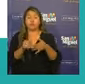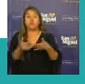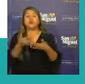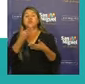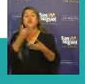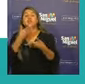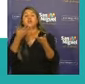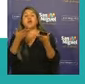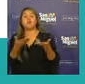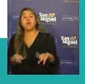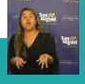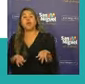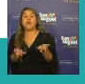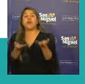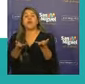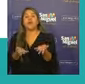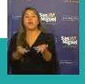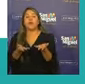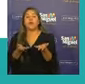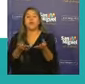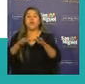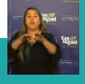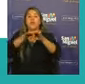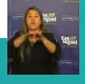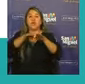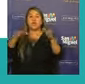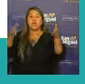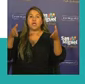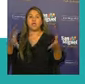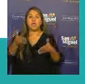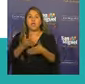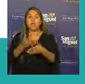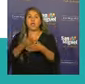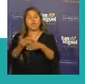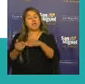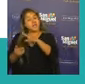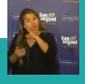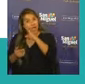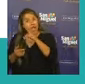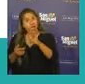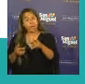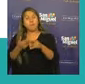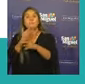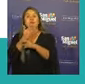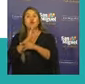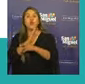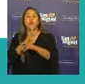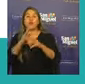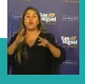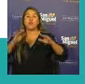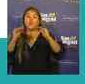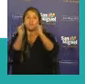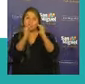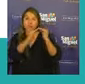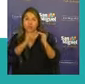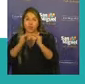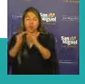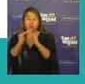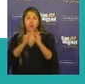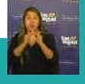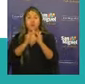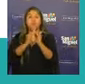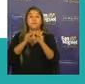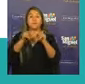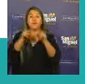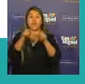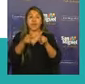camas, materiales de construcción para poder mejorar sus viviendas, y en ese sentido que